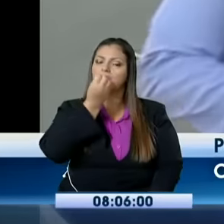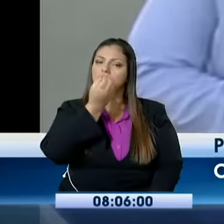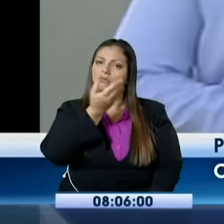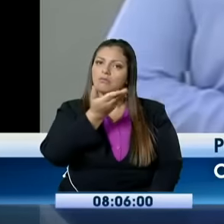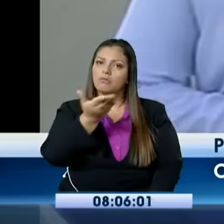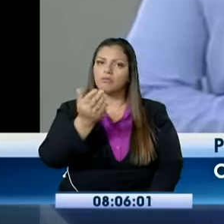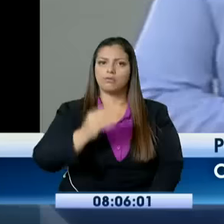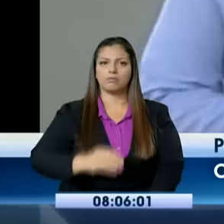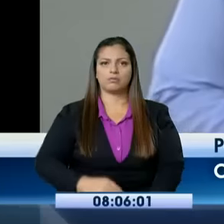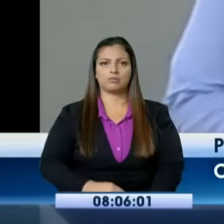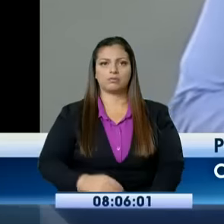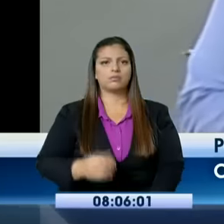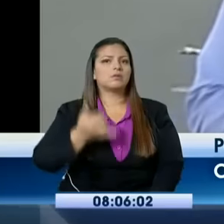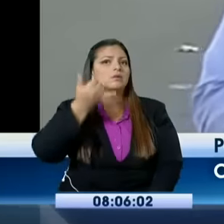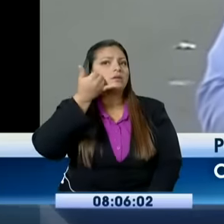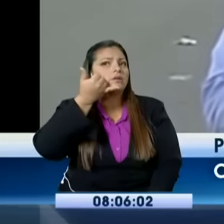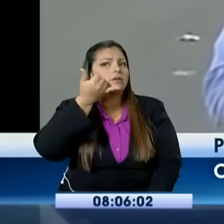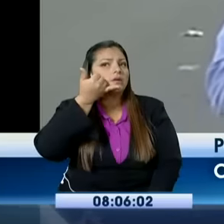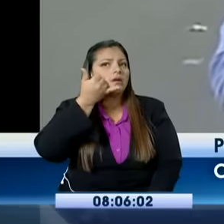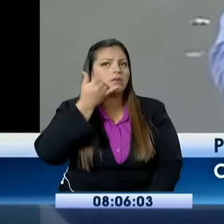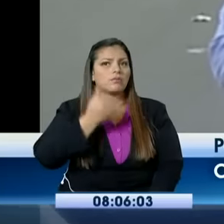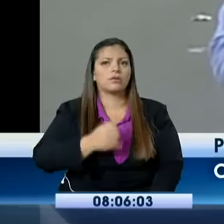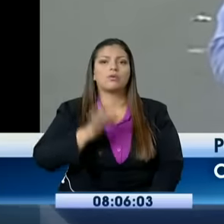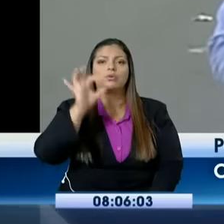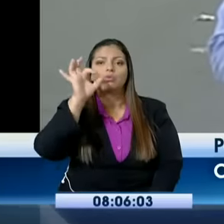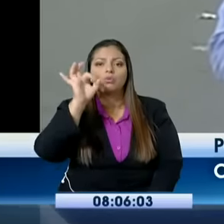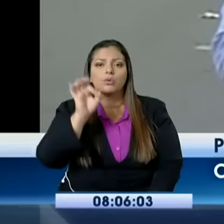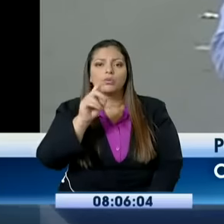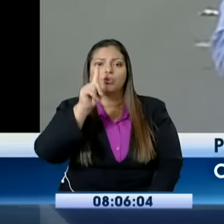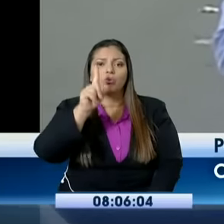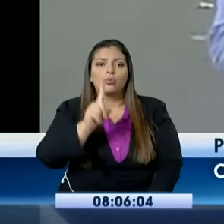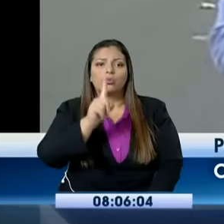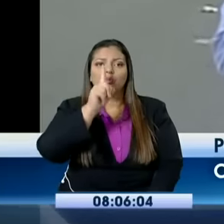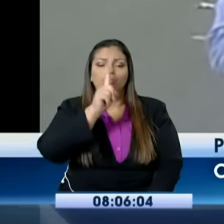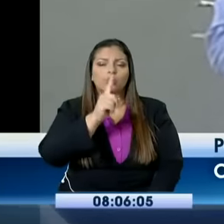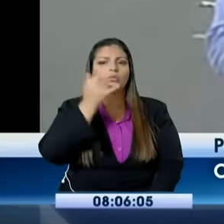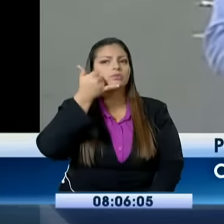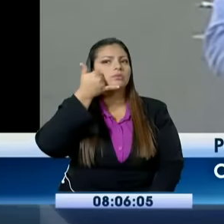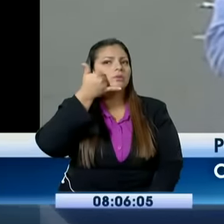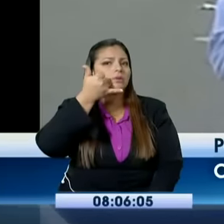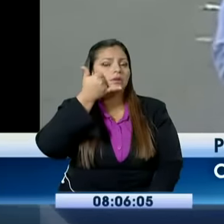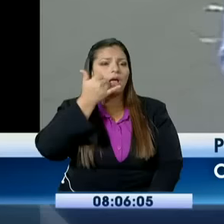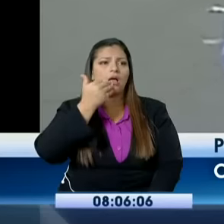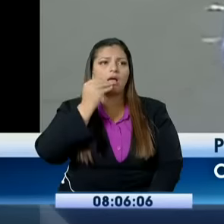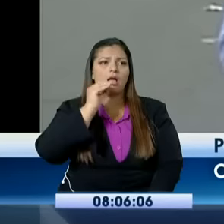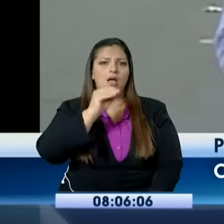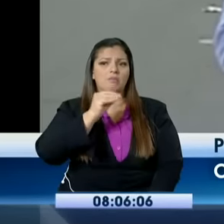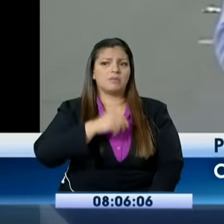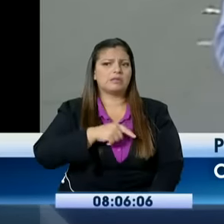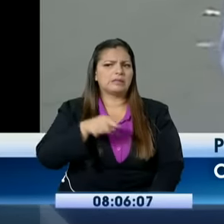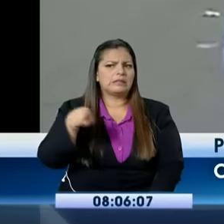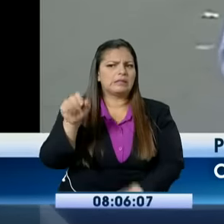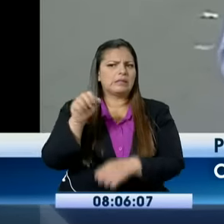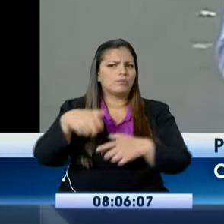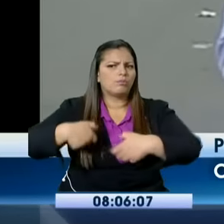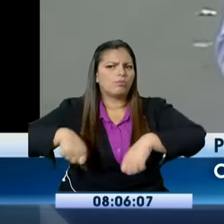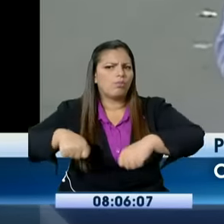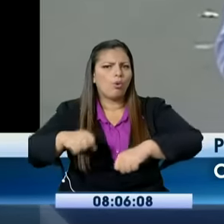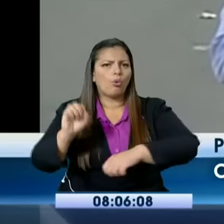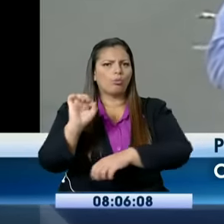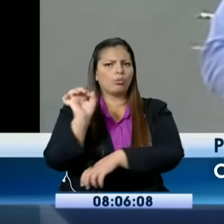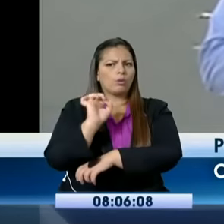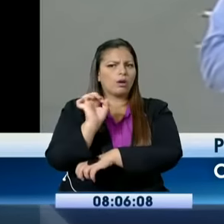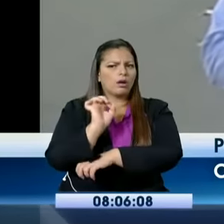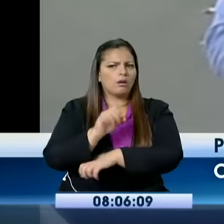denúncielo al EQ911. De todas las señas, Hugo, Roselena, ¿de qué color es el vehículo? ¿Cuántas personas andan